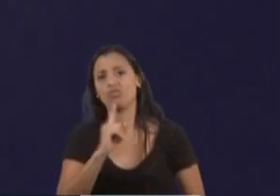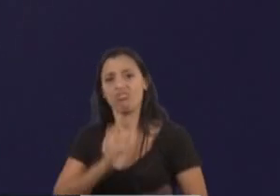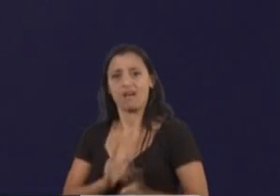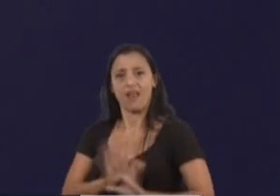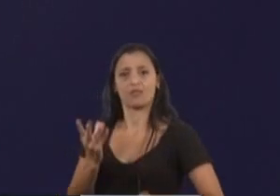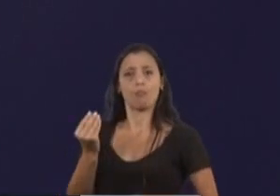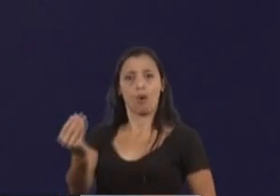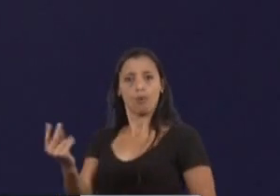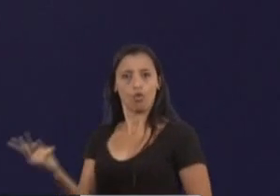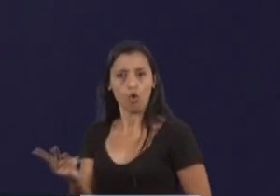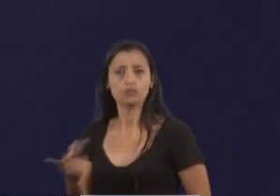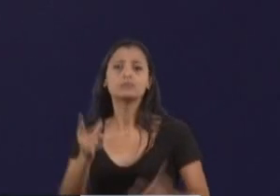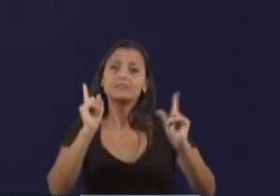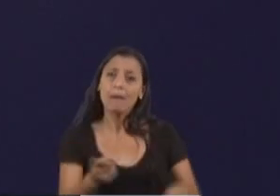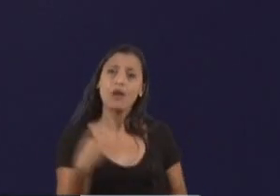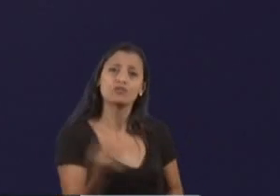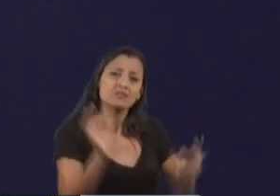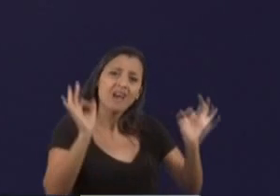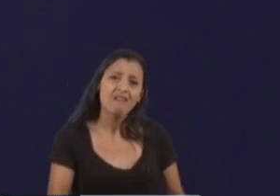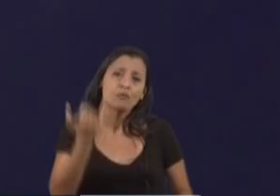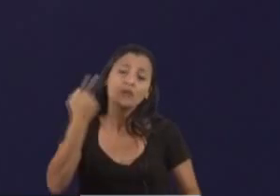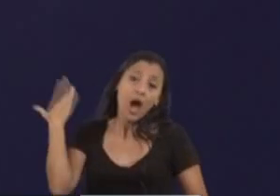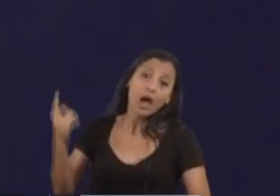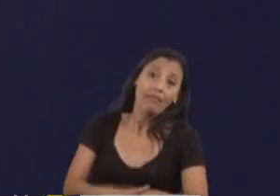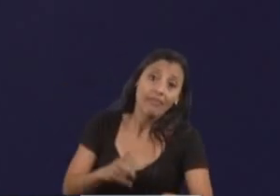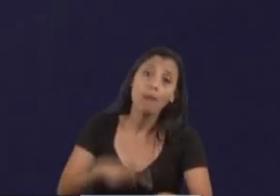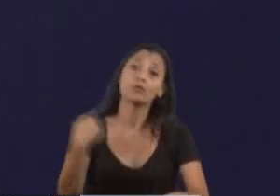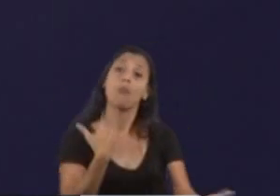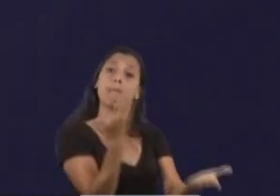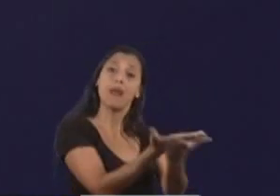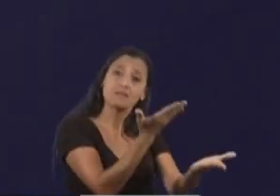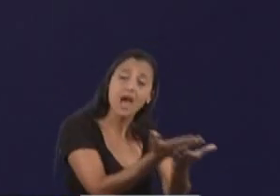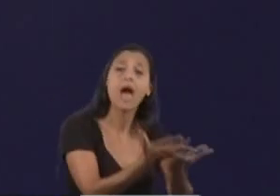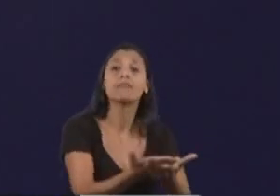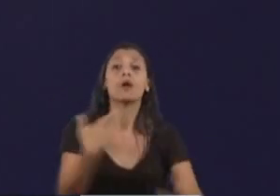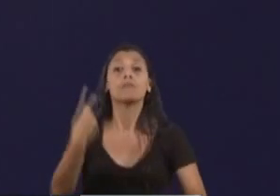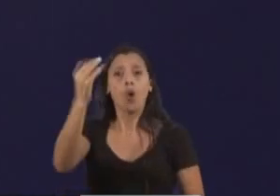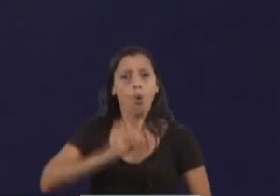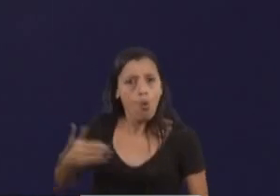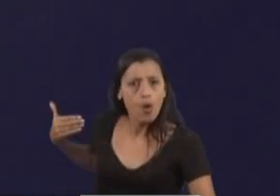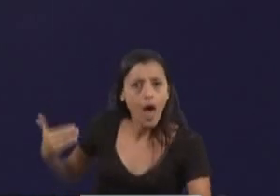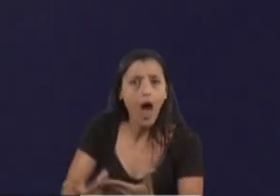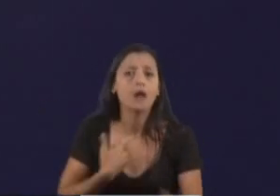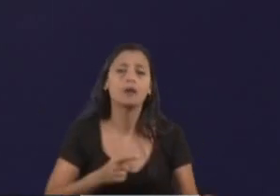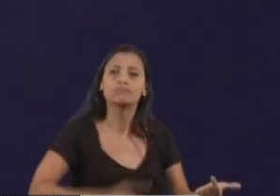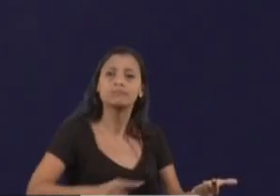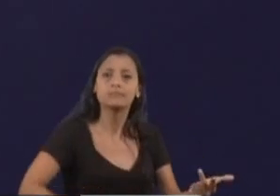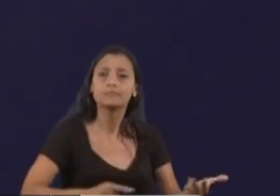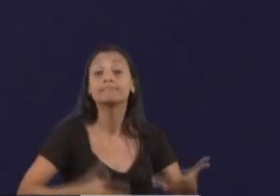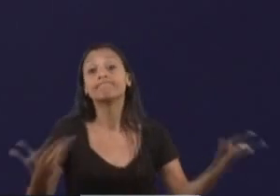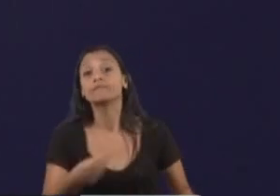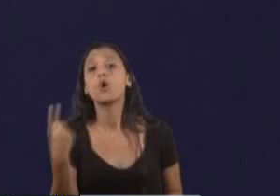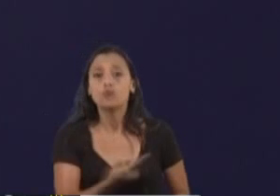Y entendemos también que prácticamente ha pasado un año desde la presentación de los pliegos y que, habiendo pasado todas